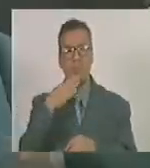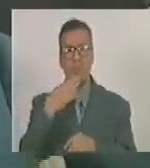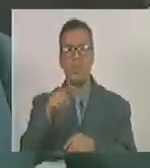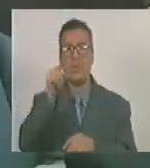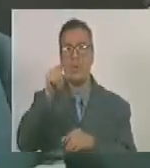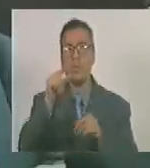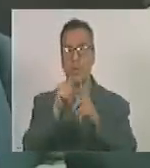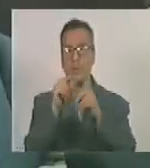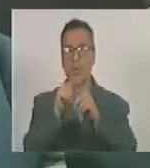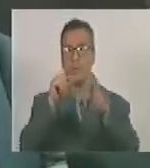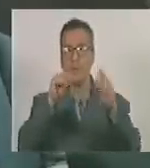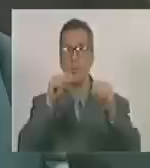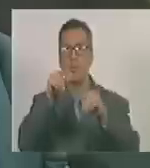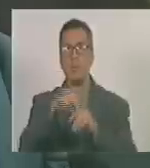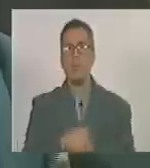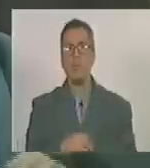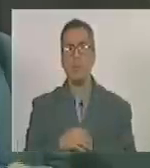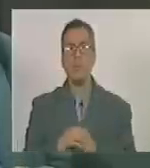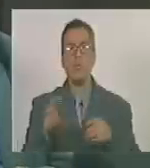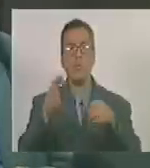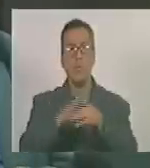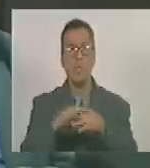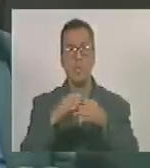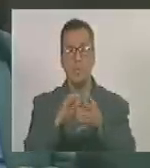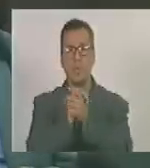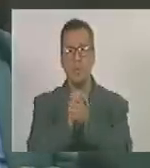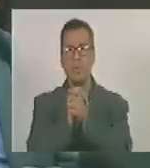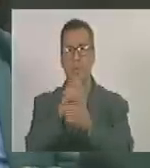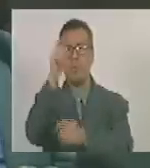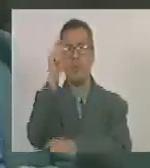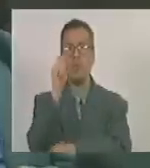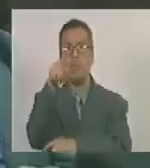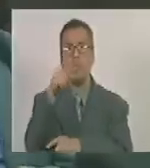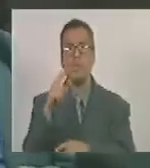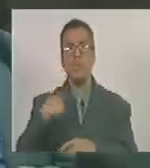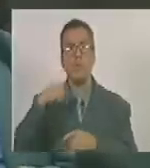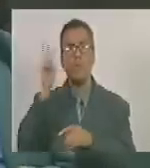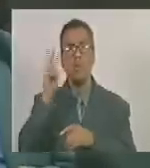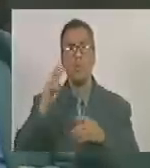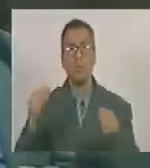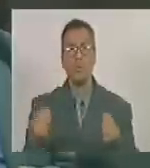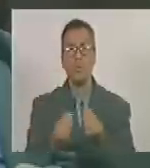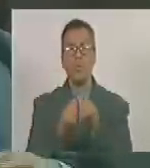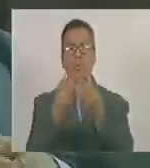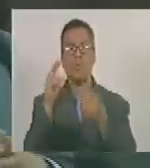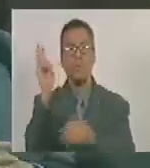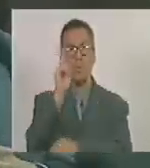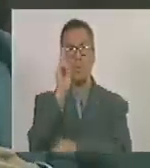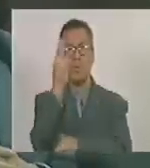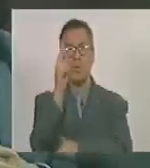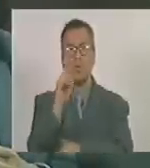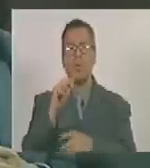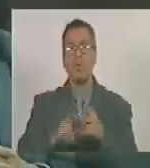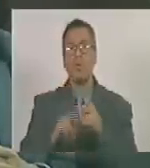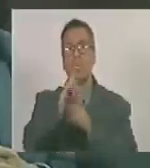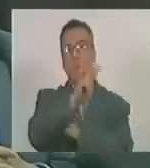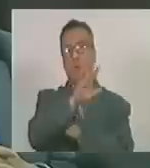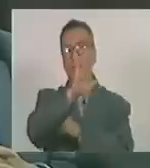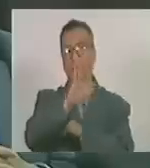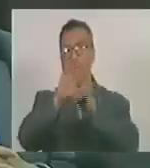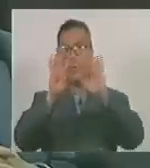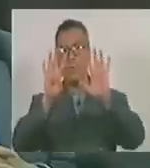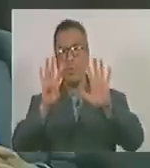este derecho de palabra como parte del Grupo de Amistad Parlamentaria Venezuela-Uruguay, en el